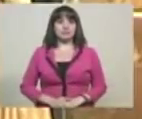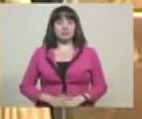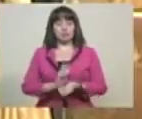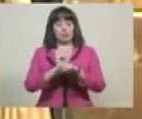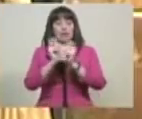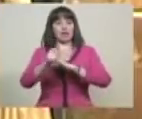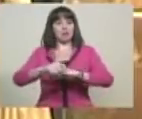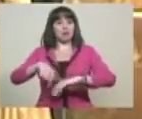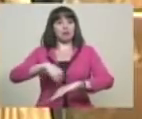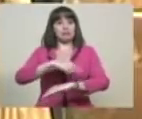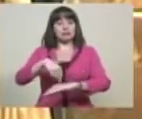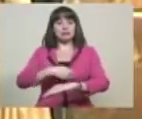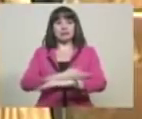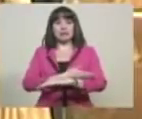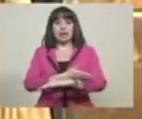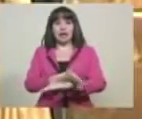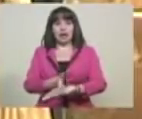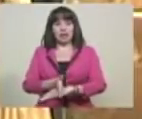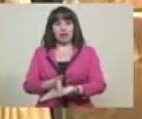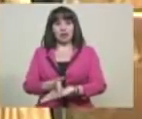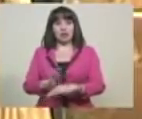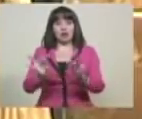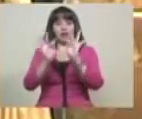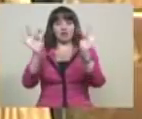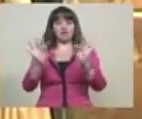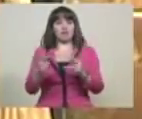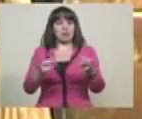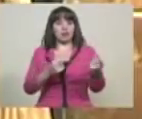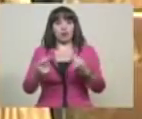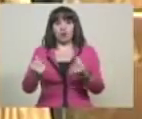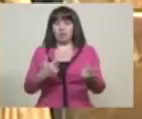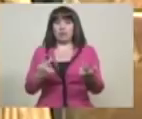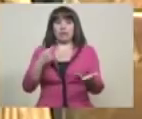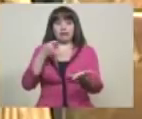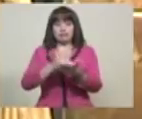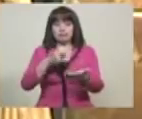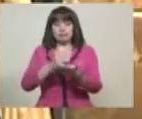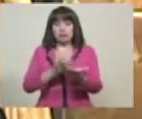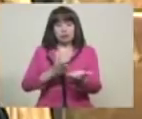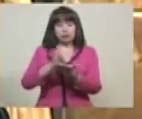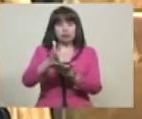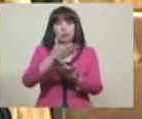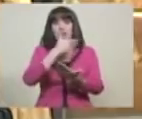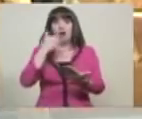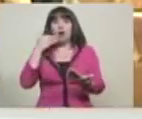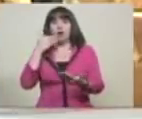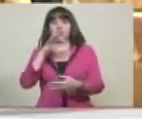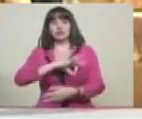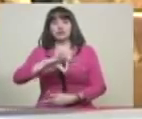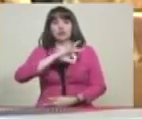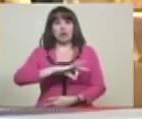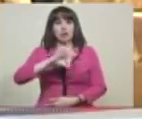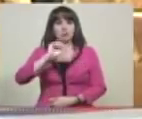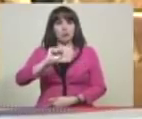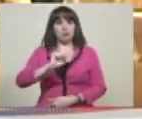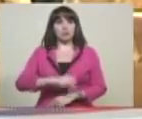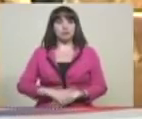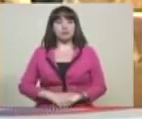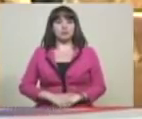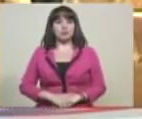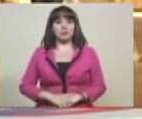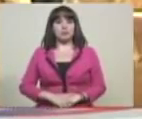transición tardía a un modelo económico productivo, independiente, autosustentable, rumbo al socialismo. En esa transición